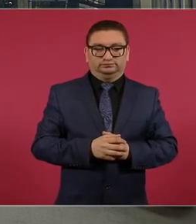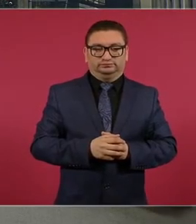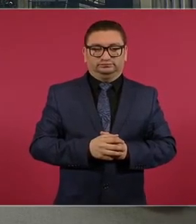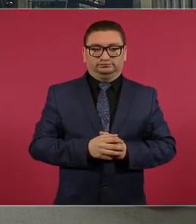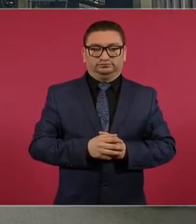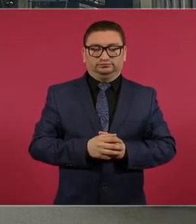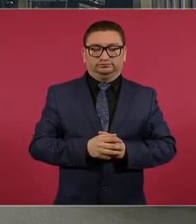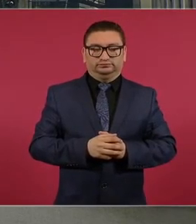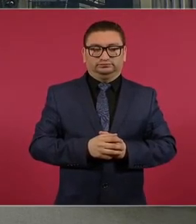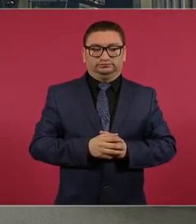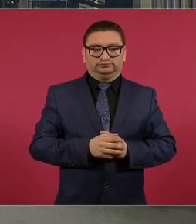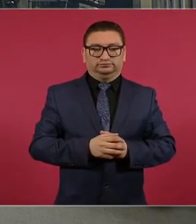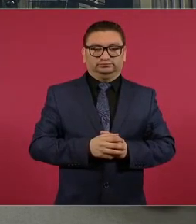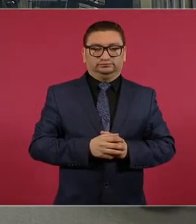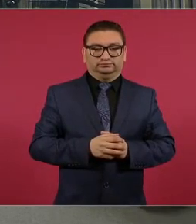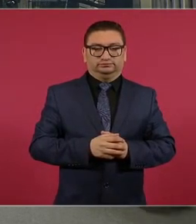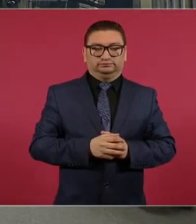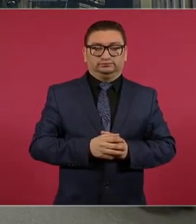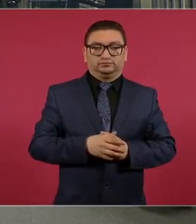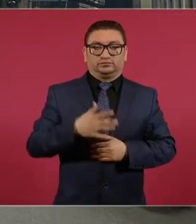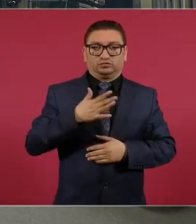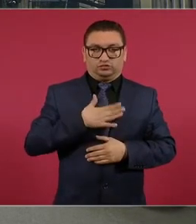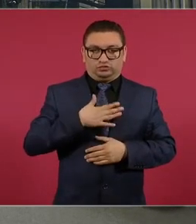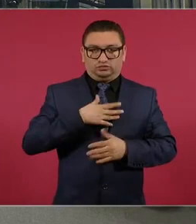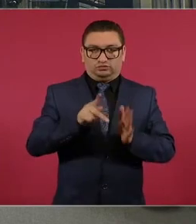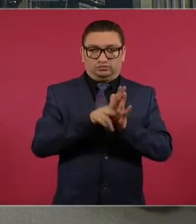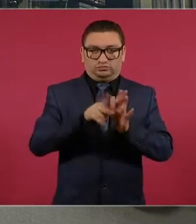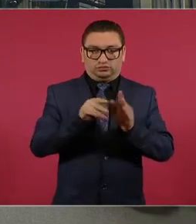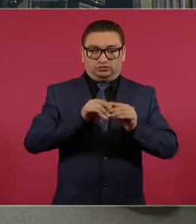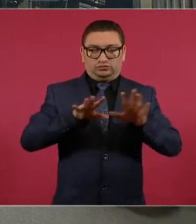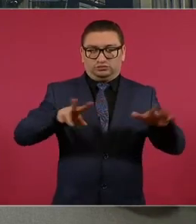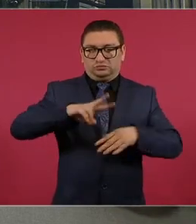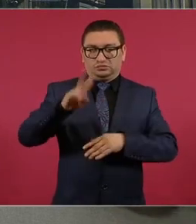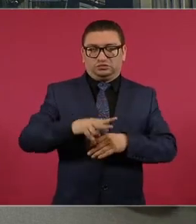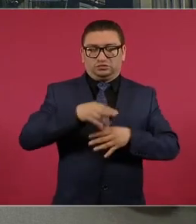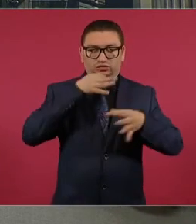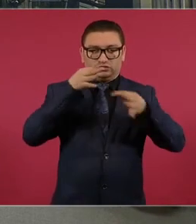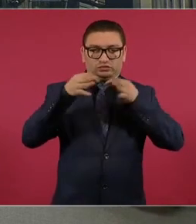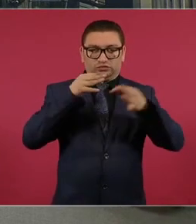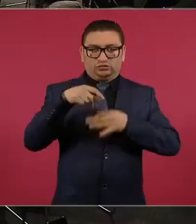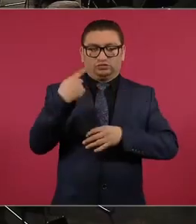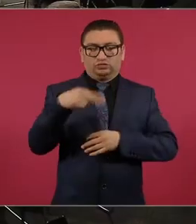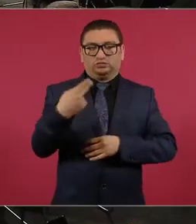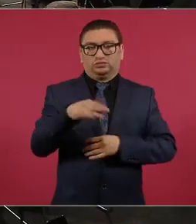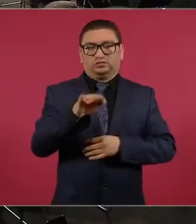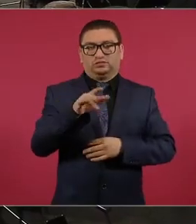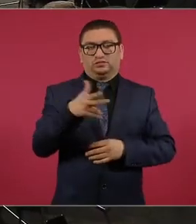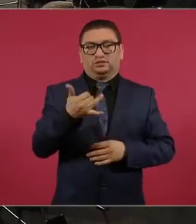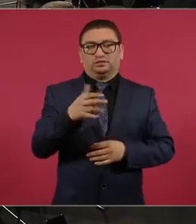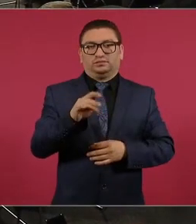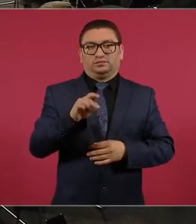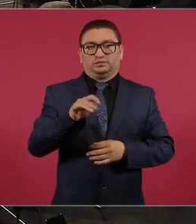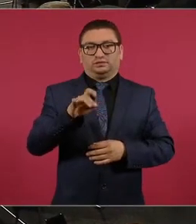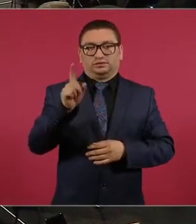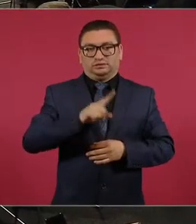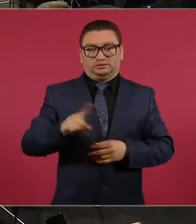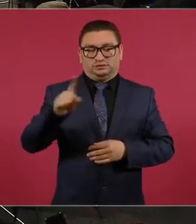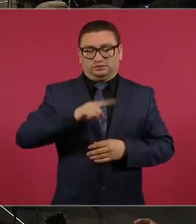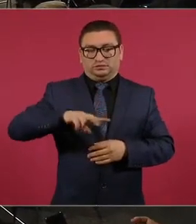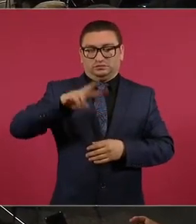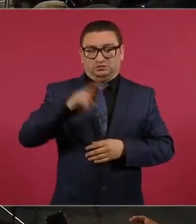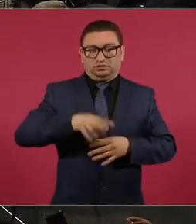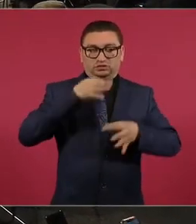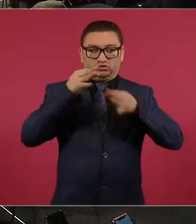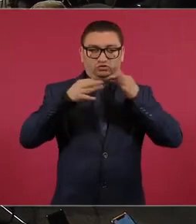problema soy del medio de comunicación la verdad noticias Mi nombre es fann Martínez señor presidente en la verdad noticias